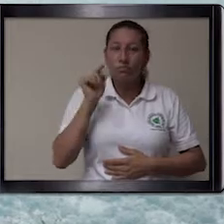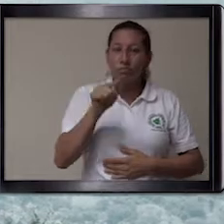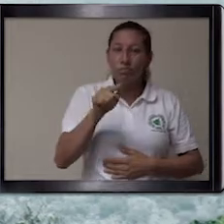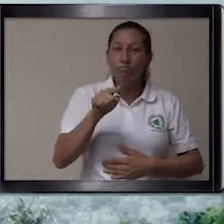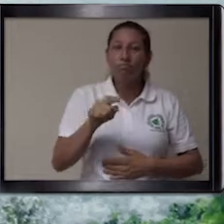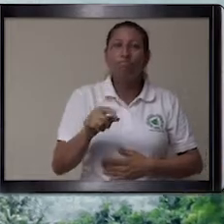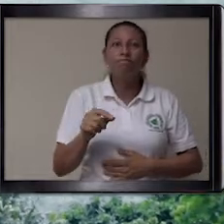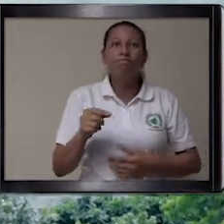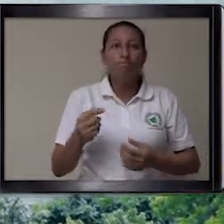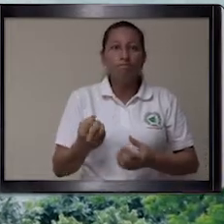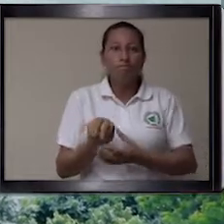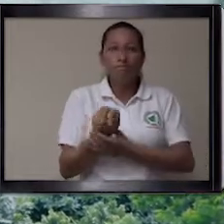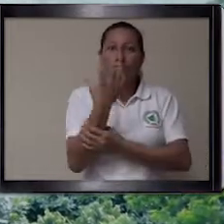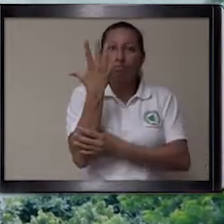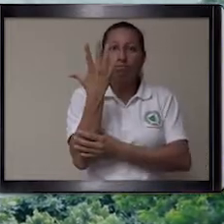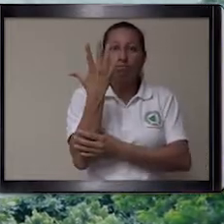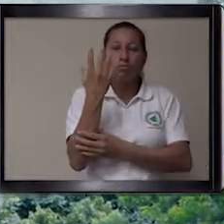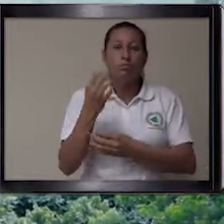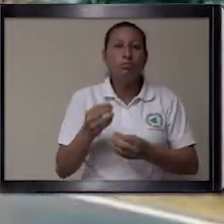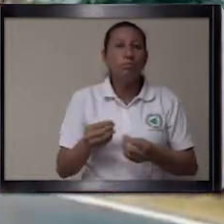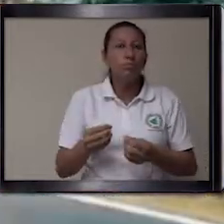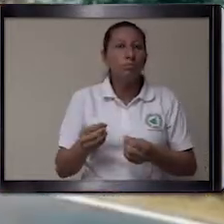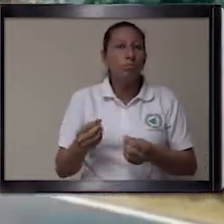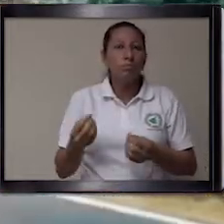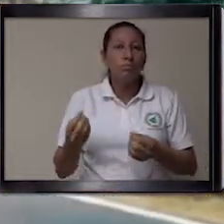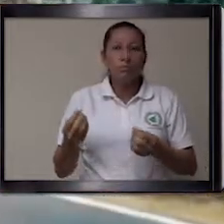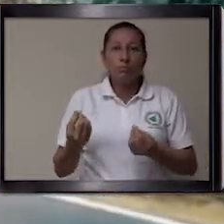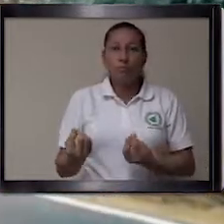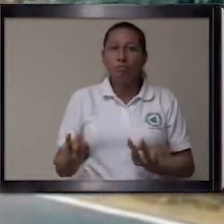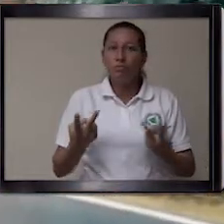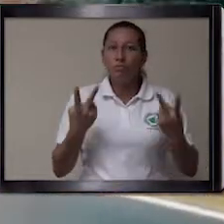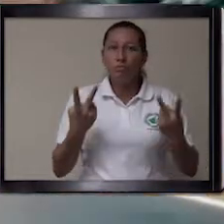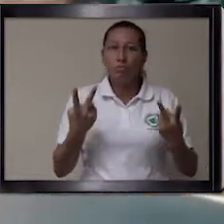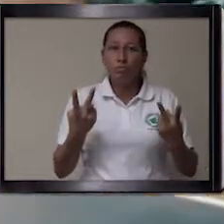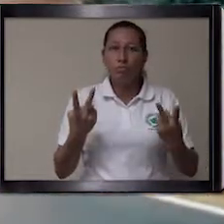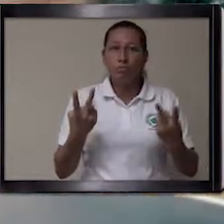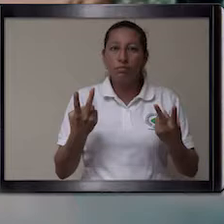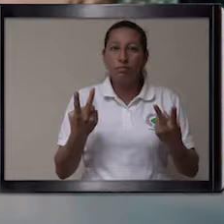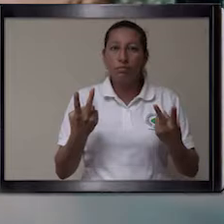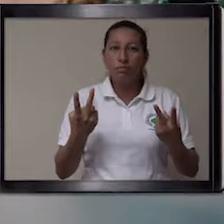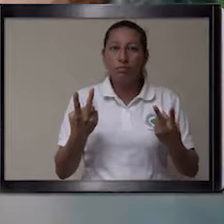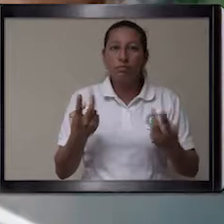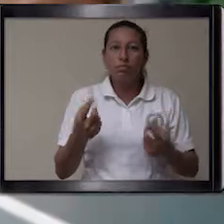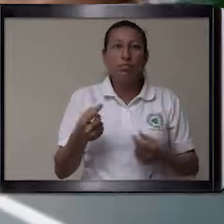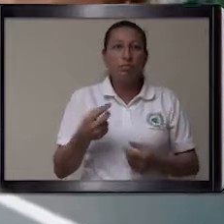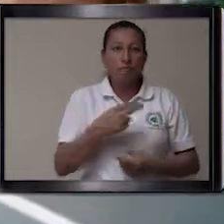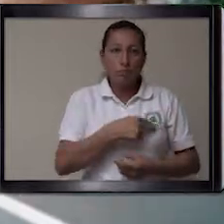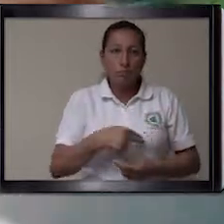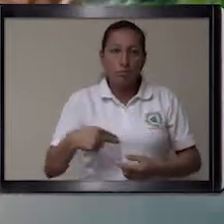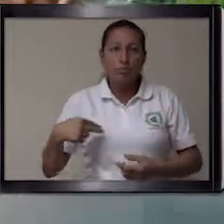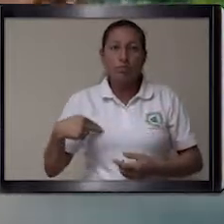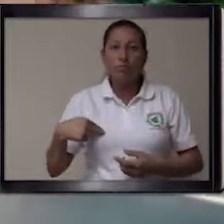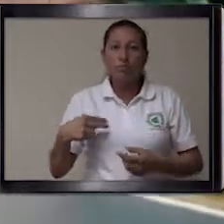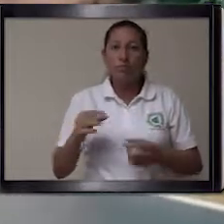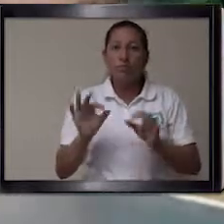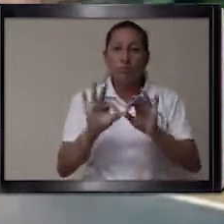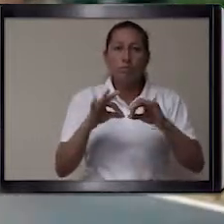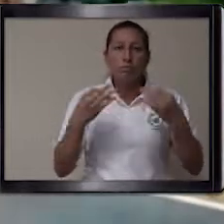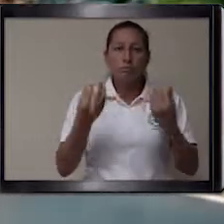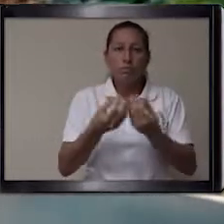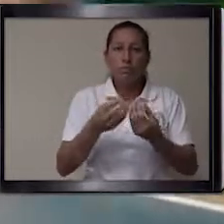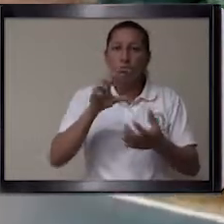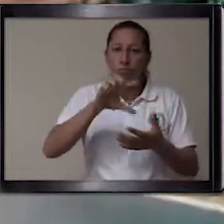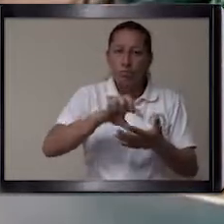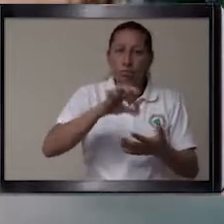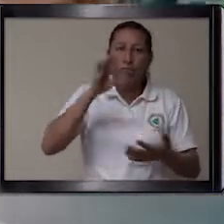entonces esa es una señal de que puede venir un deslizamiento más grande. Entonces lo más recomendable es de que ellos tomen a su familia y todos